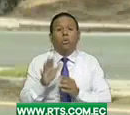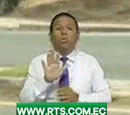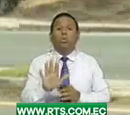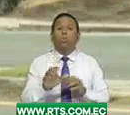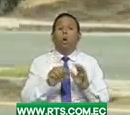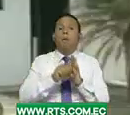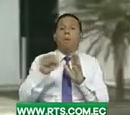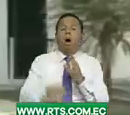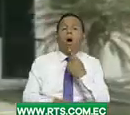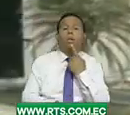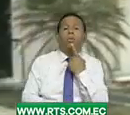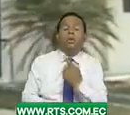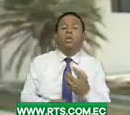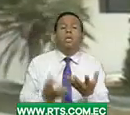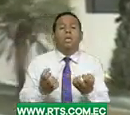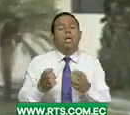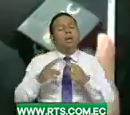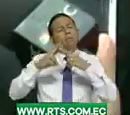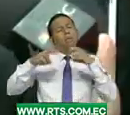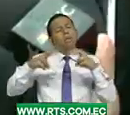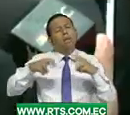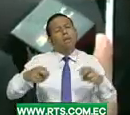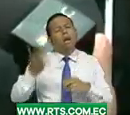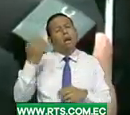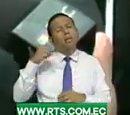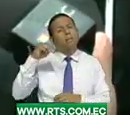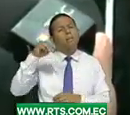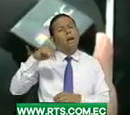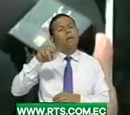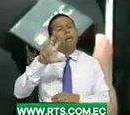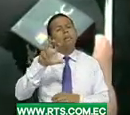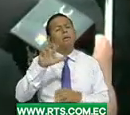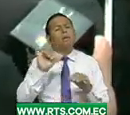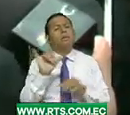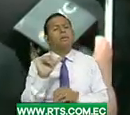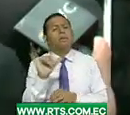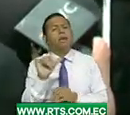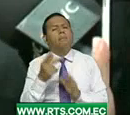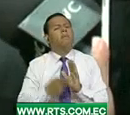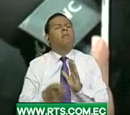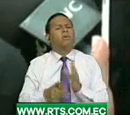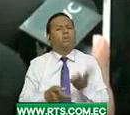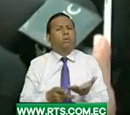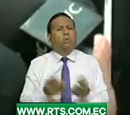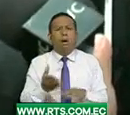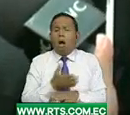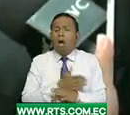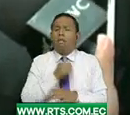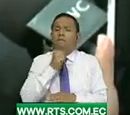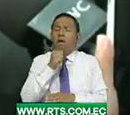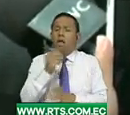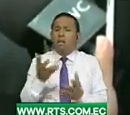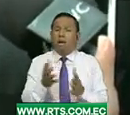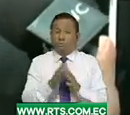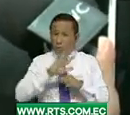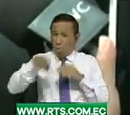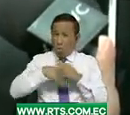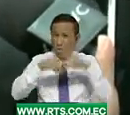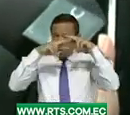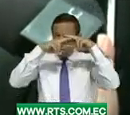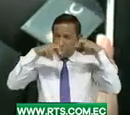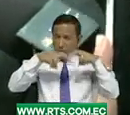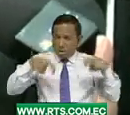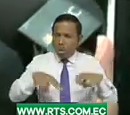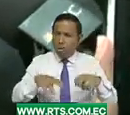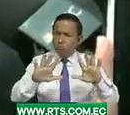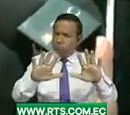el martes 13 de septiembre. La situación es de que hay un día que no se ha justificado dentro de toda esta investigación y es el